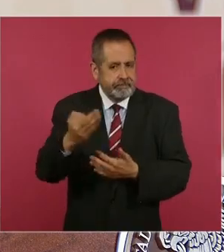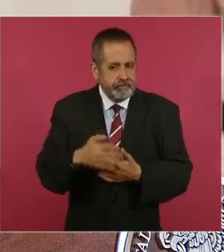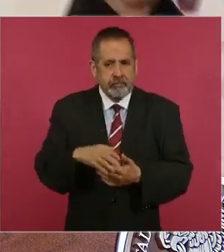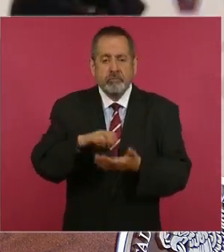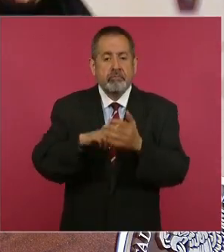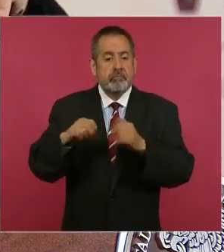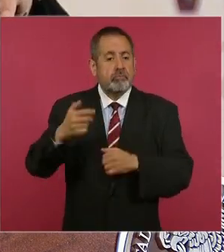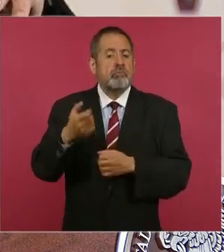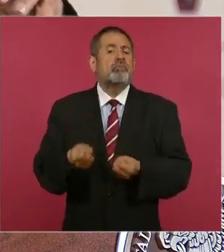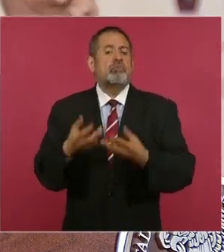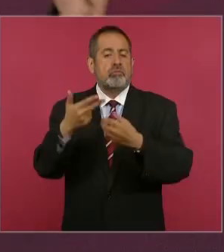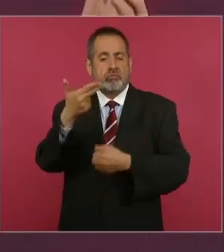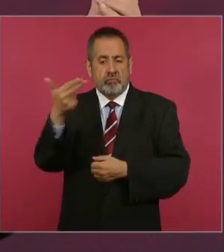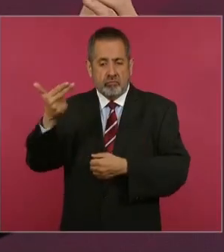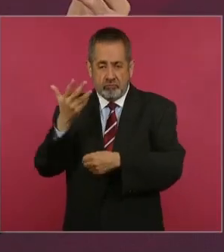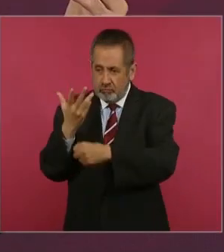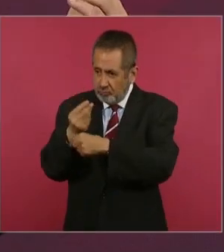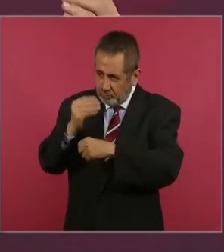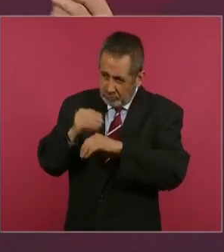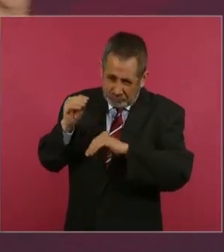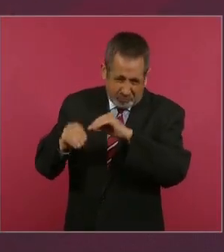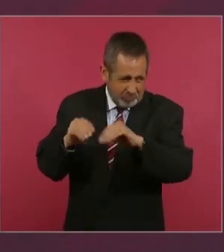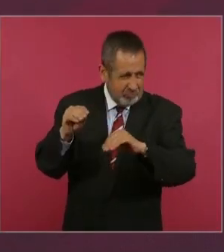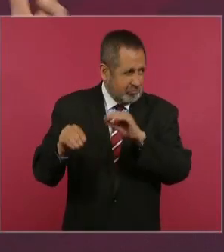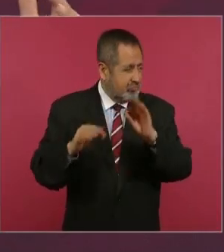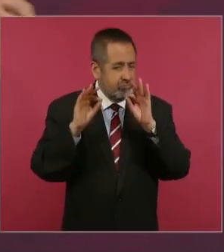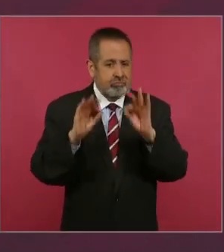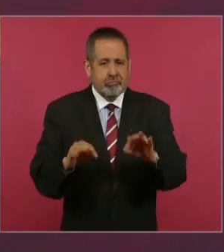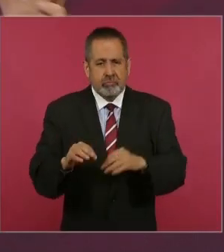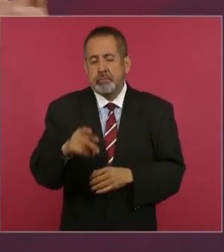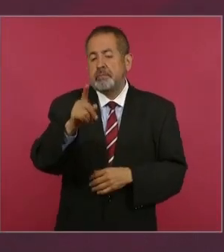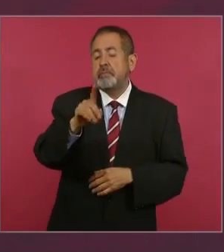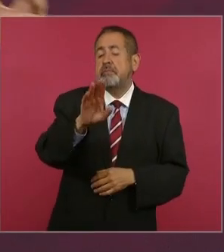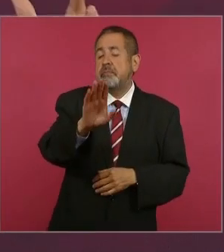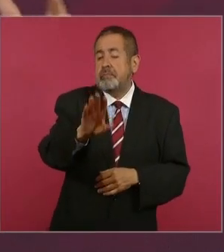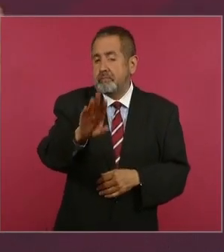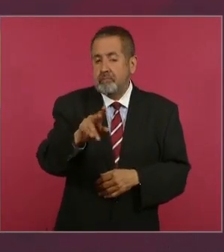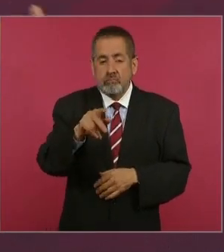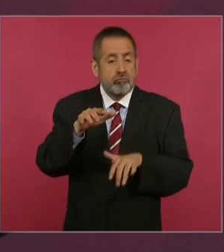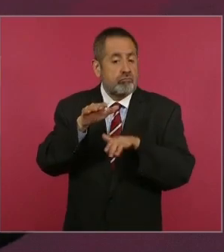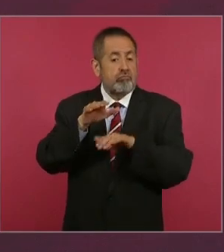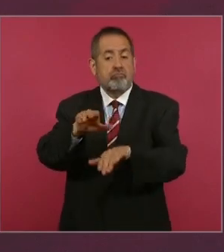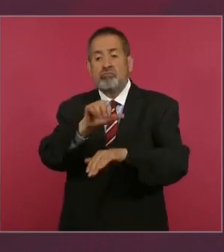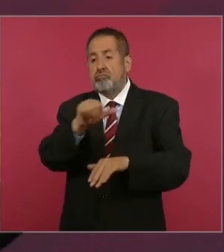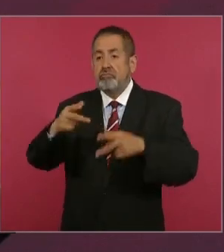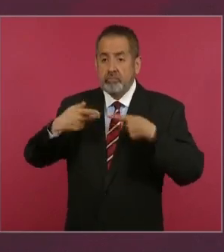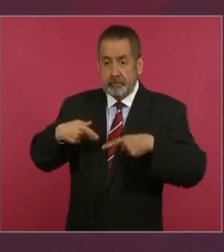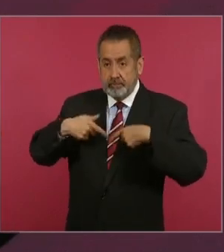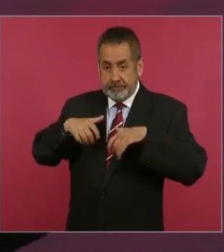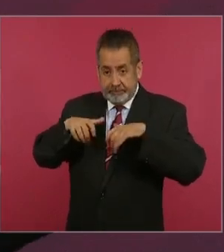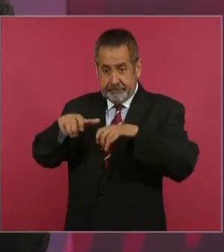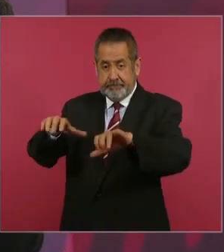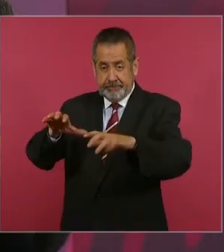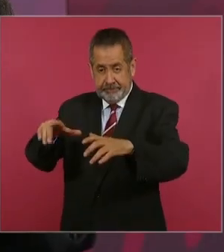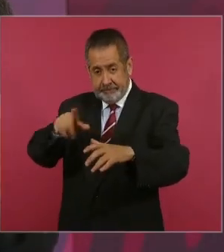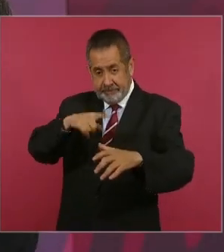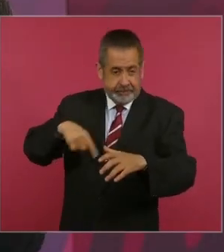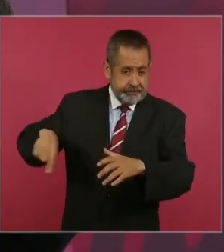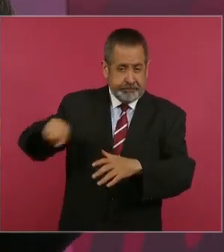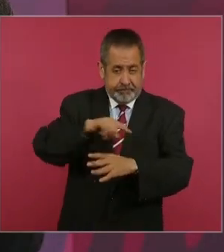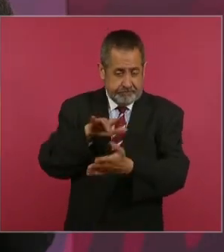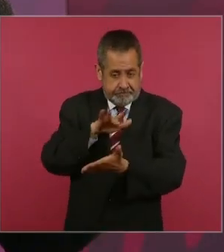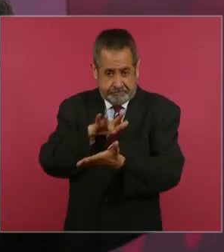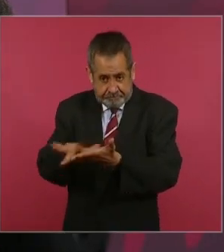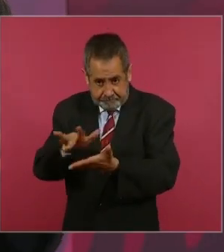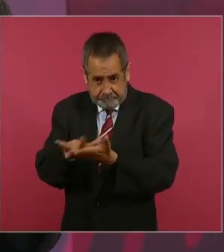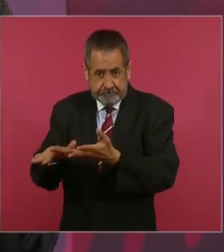pero las viviendas lo que tiene que ver con la gente y el apoyo a la gente y